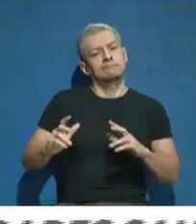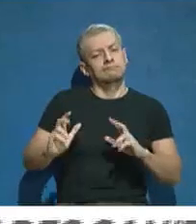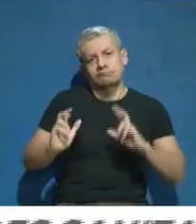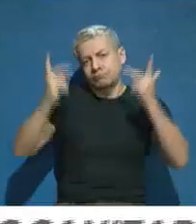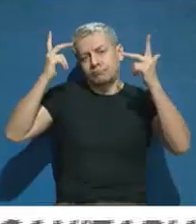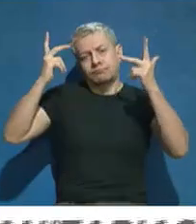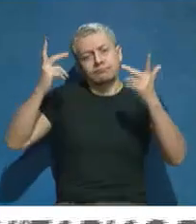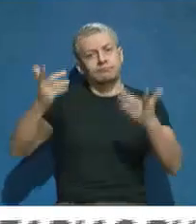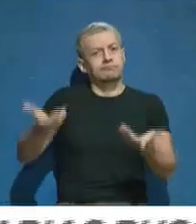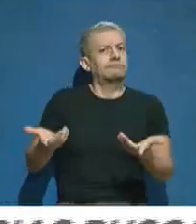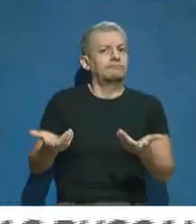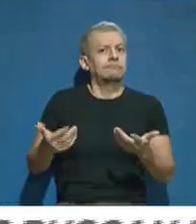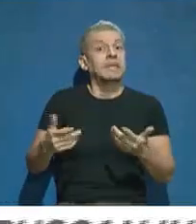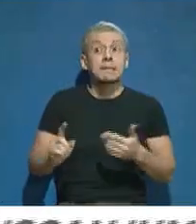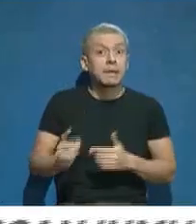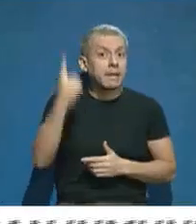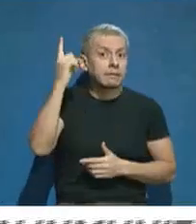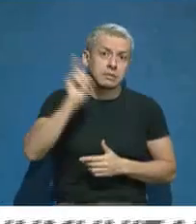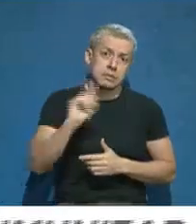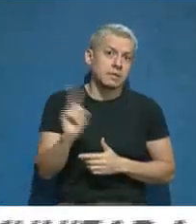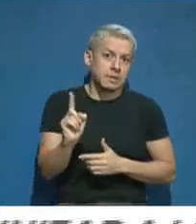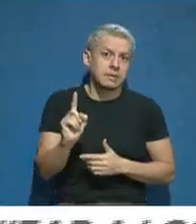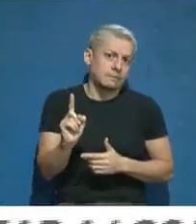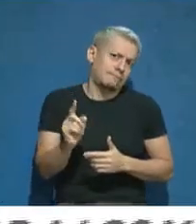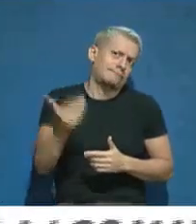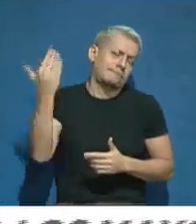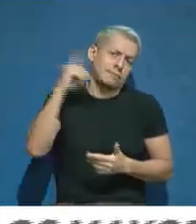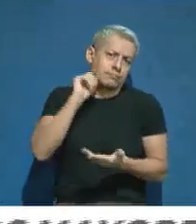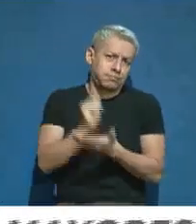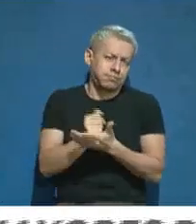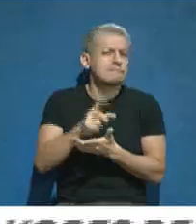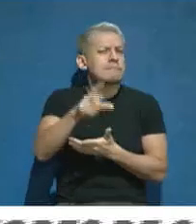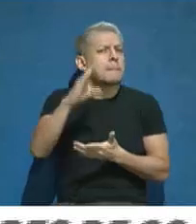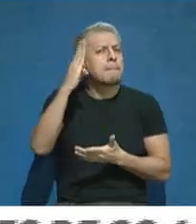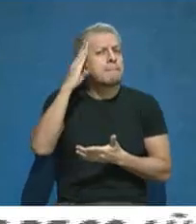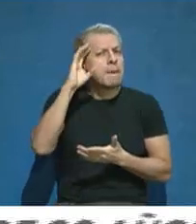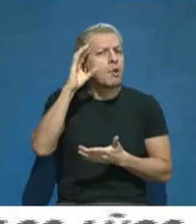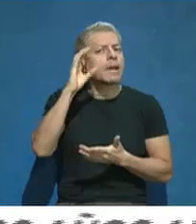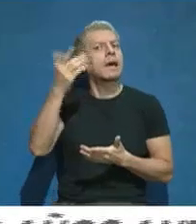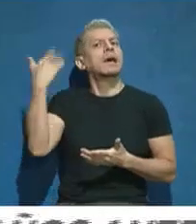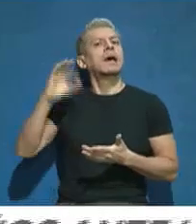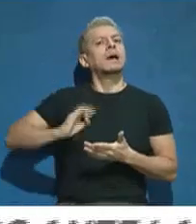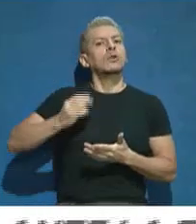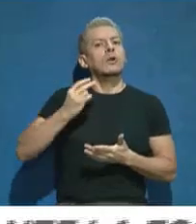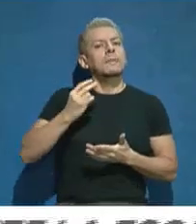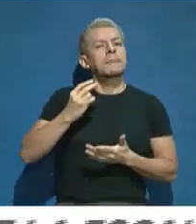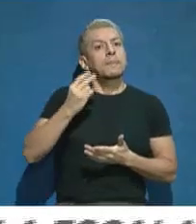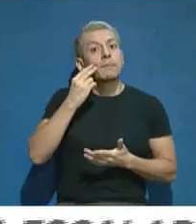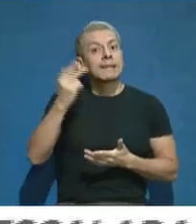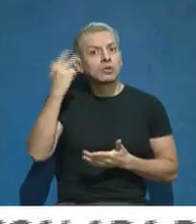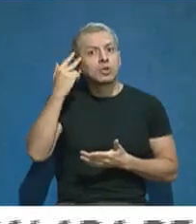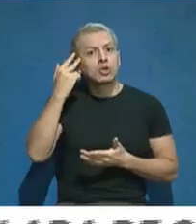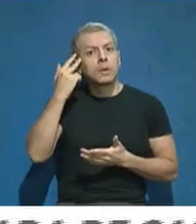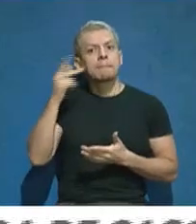de hechos. No es la primera vez que ocurre en Mendoza. Si tratamos de hacer memoria rápidamente, vamos al año 2018, cuando una pareja de hermanos y